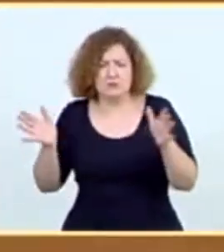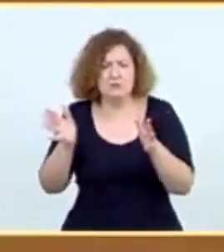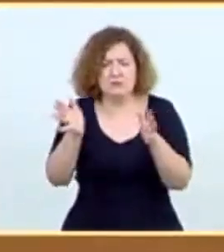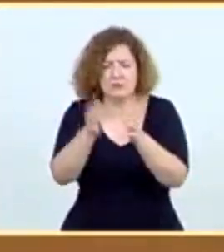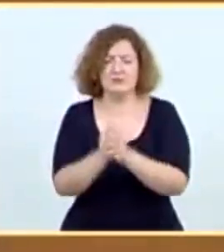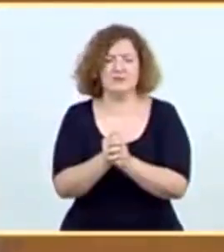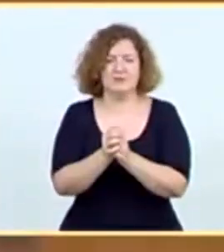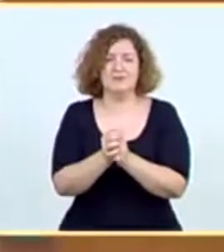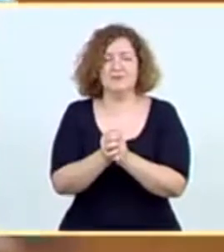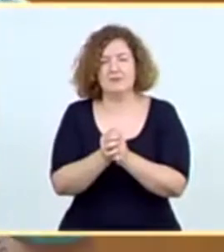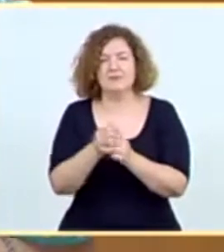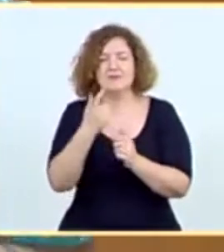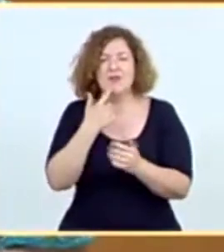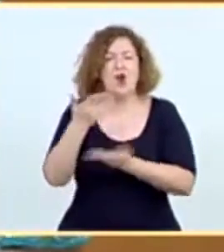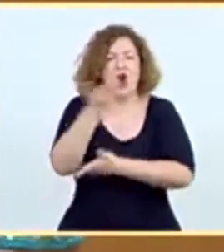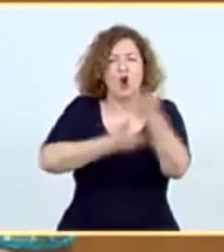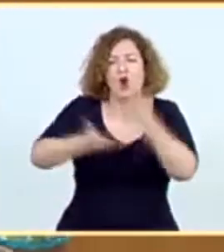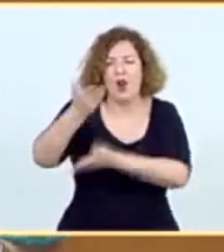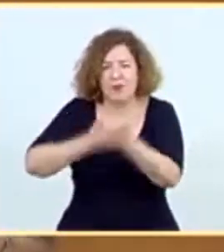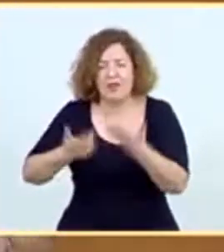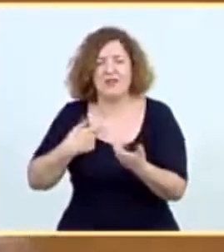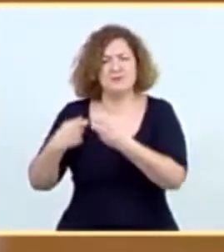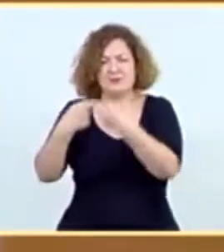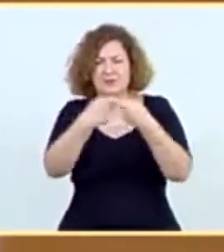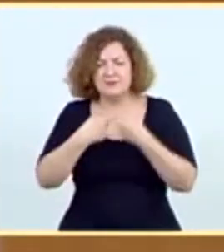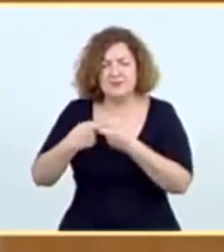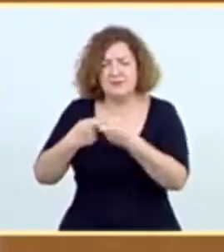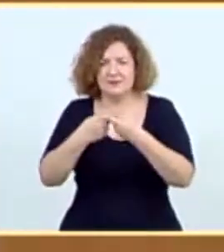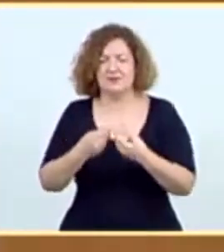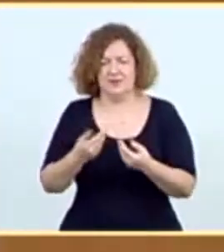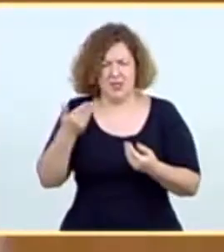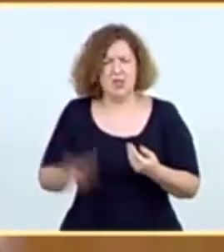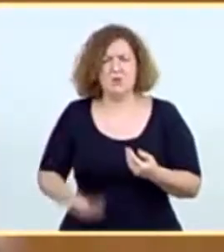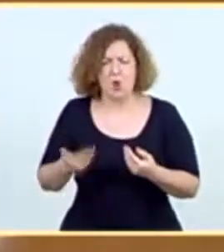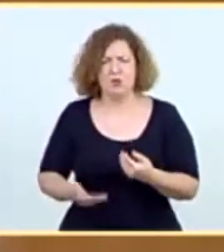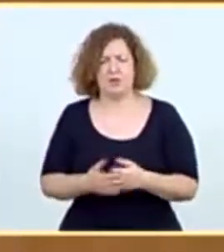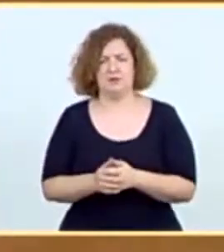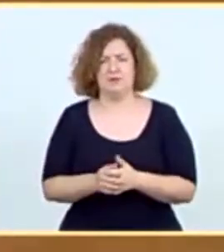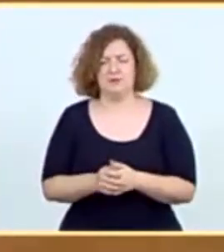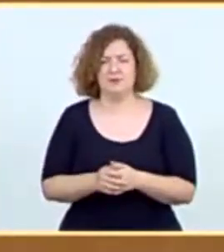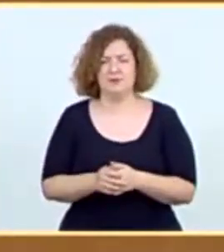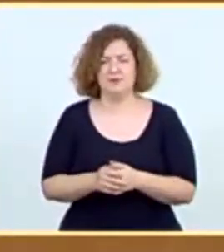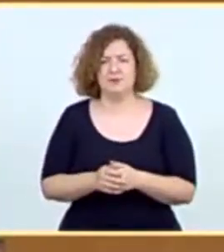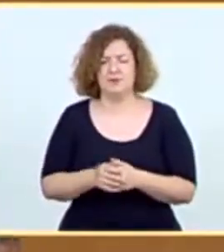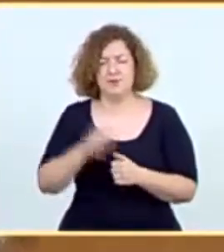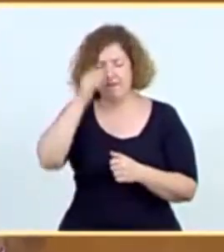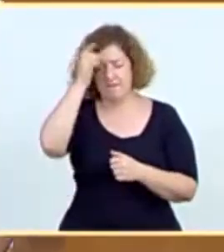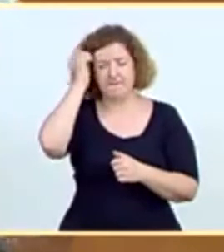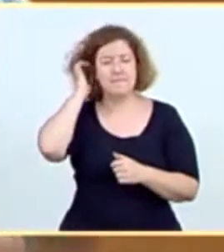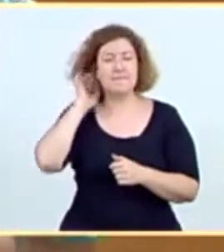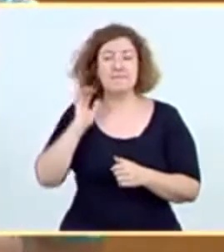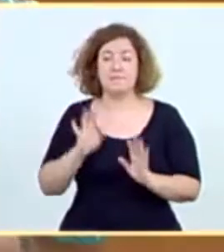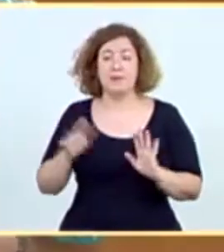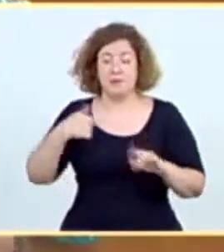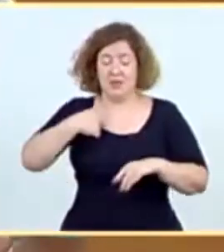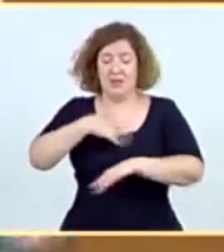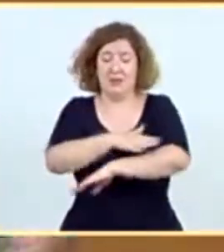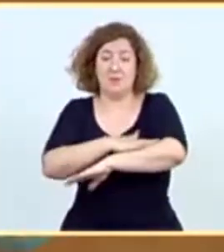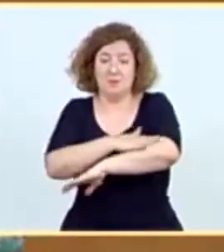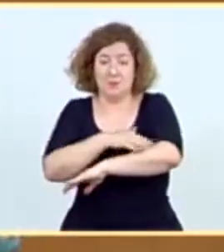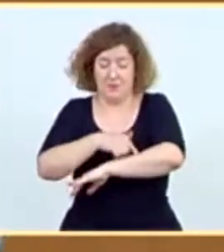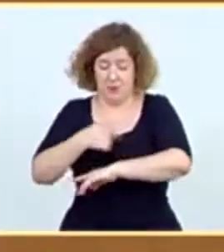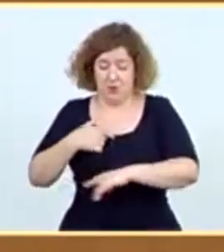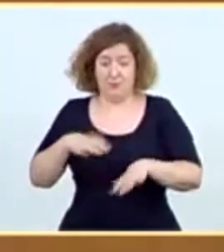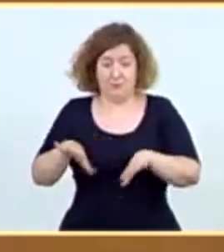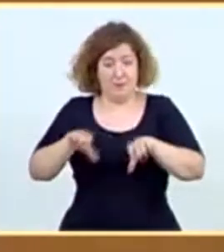ha habido una colaboración y una cogestión tremendamente importante. Pero también, señorías, yo quiero dar gestión de lo que esta ministra y este Gobierno ha hecho desde